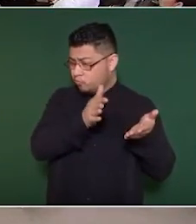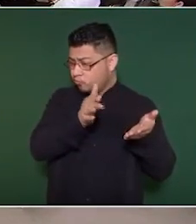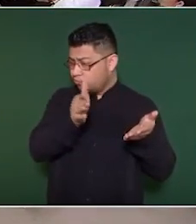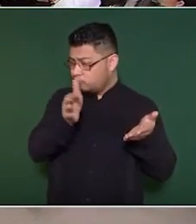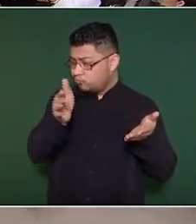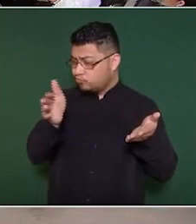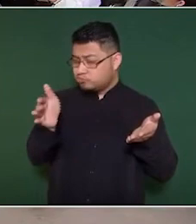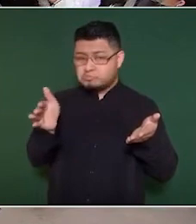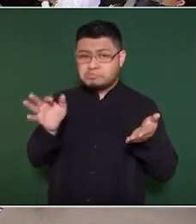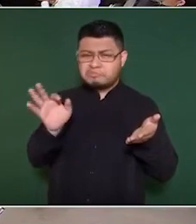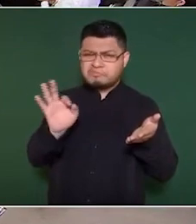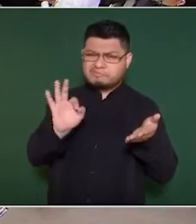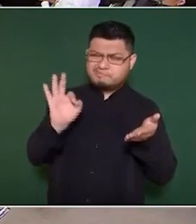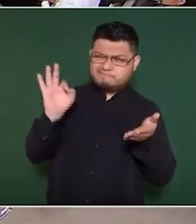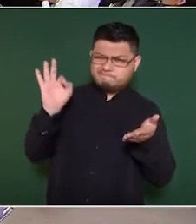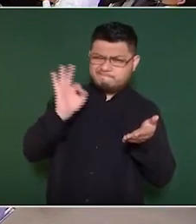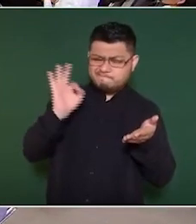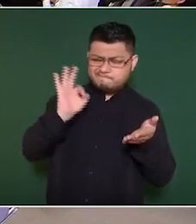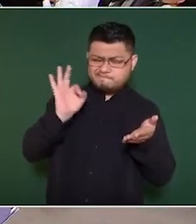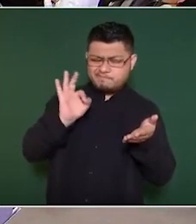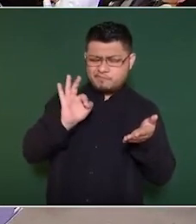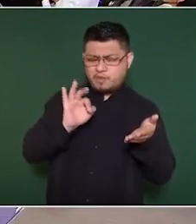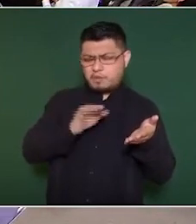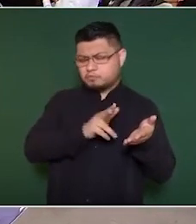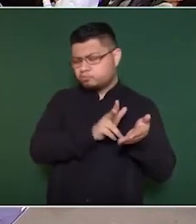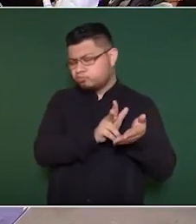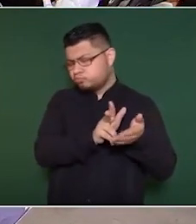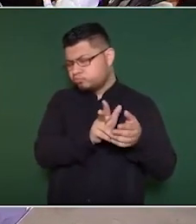posiblemente a